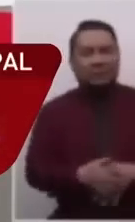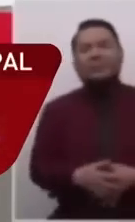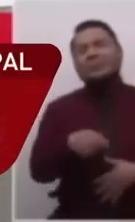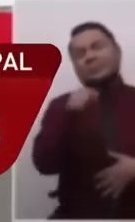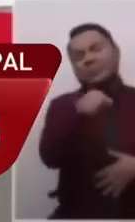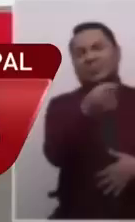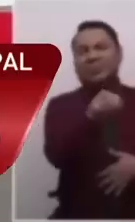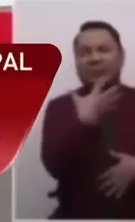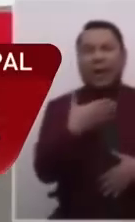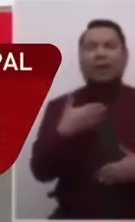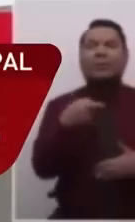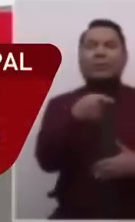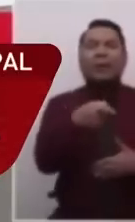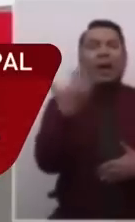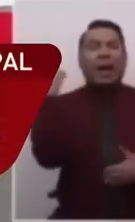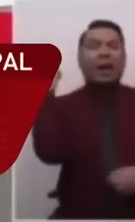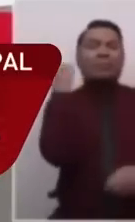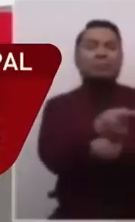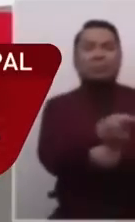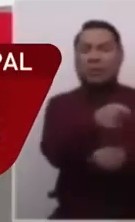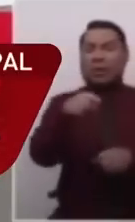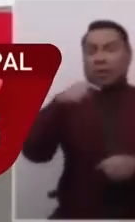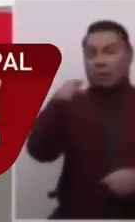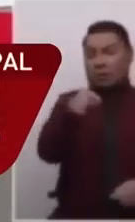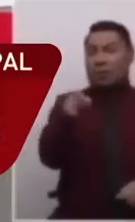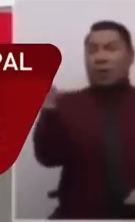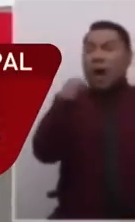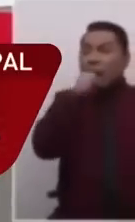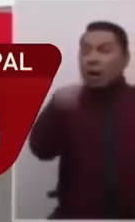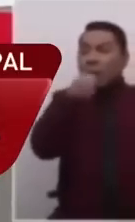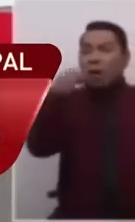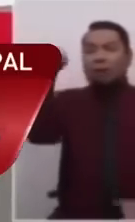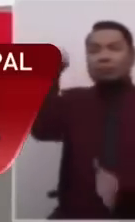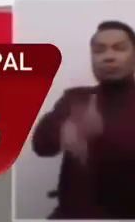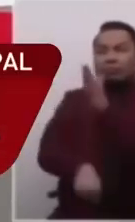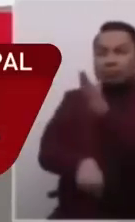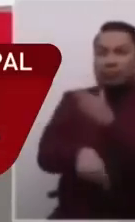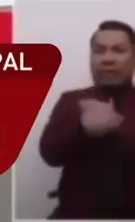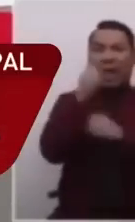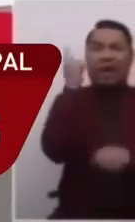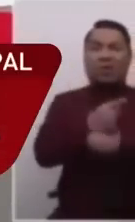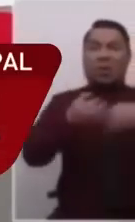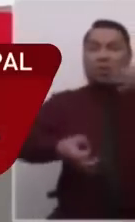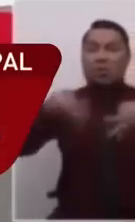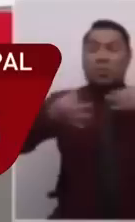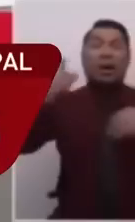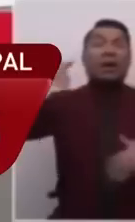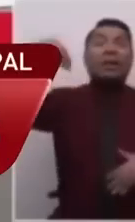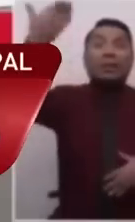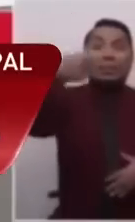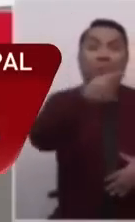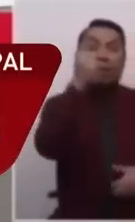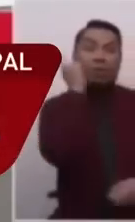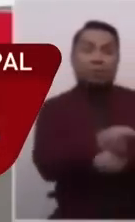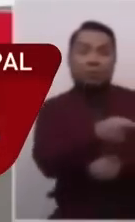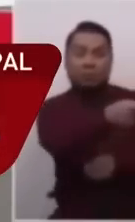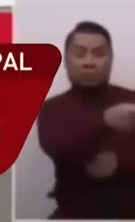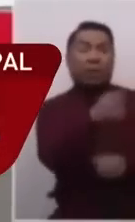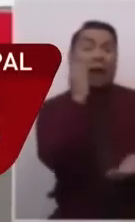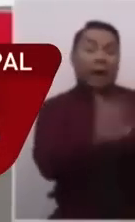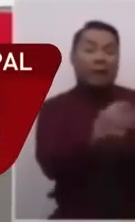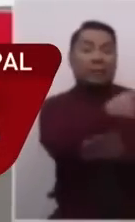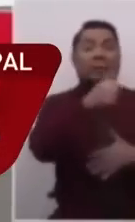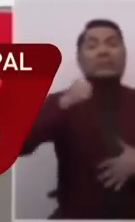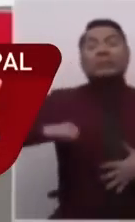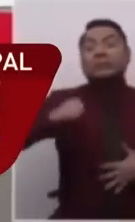Candidato Urresti tiene un proceso abierto por el asesinato del periodista Hugo Bustíos. Y en caso de ser hallado usted culpable y de haber sido elegido como